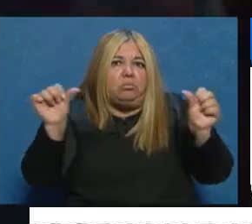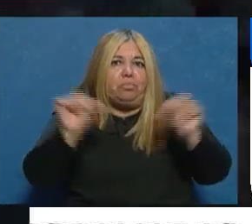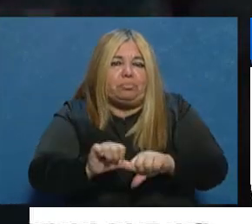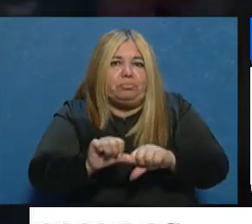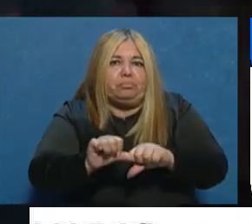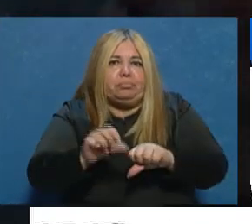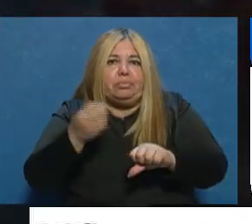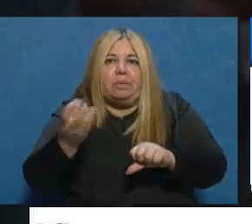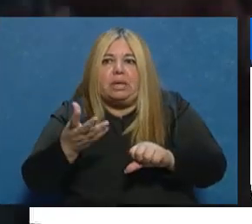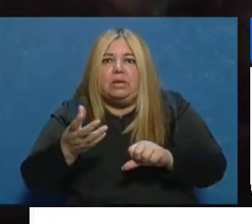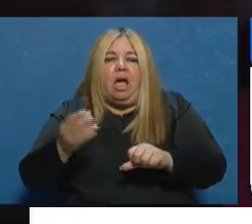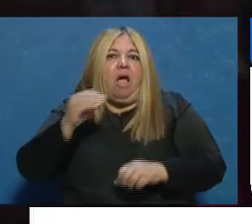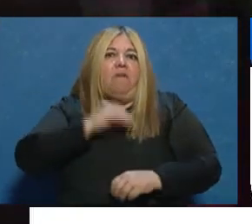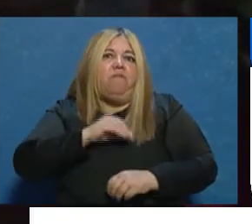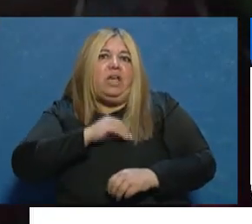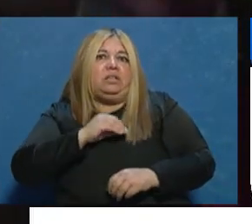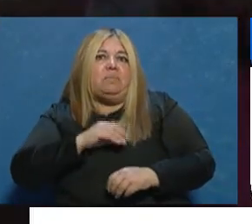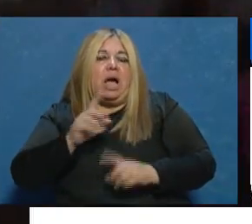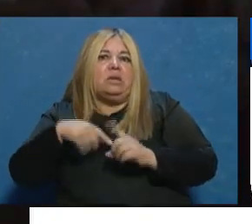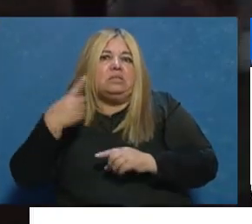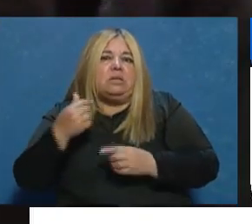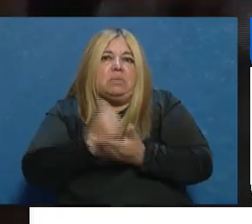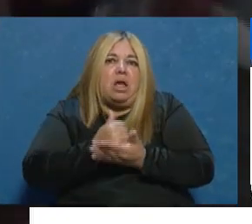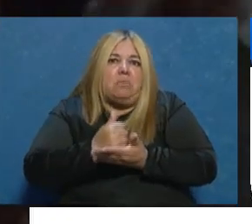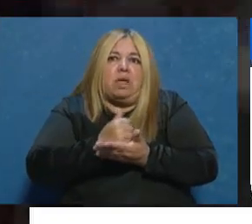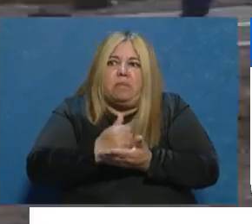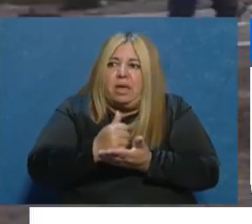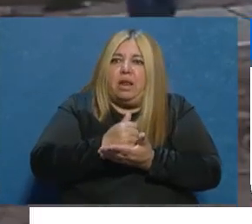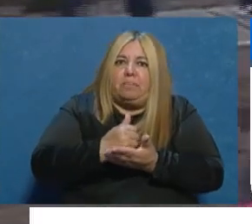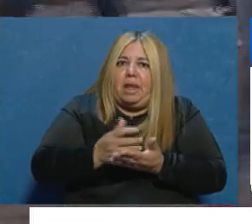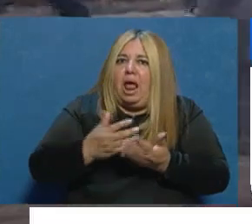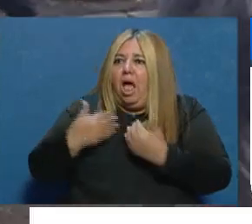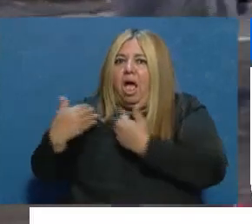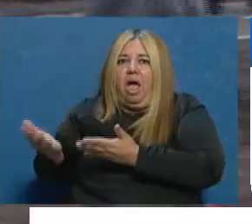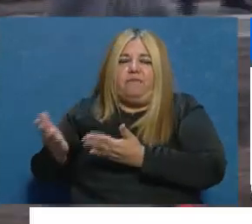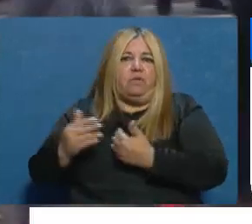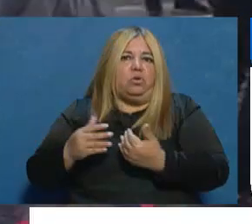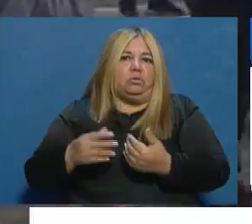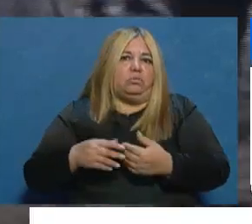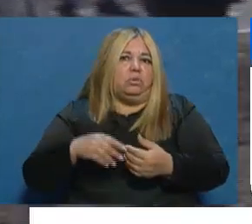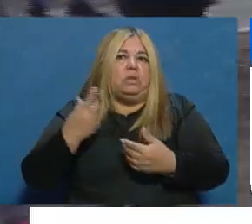obviamente las víctimas siempre están esperando la reparación del hecho y obviamente que se haga justicia.